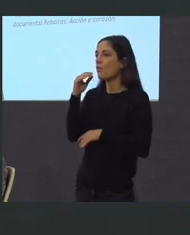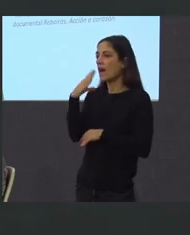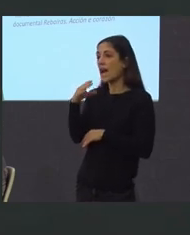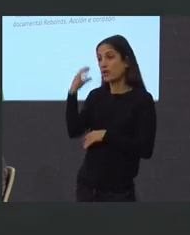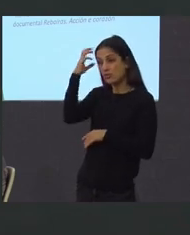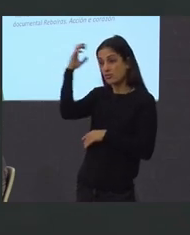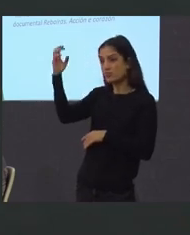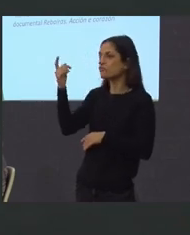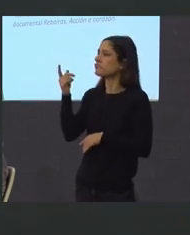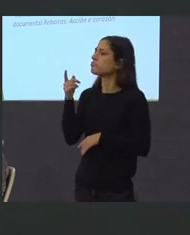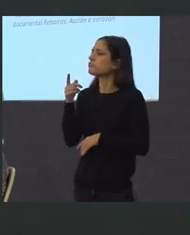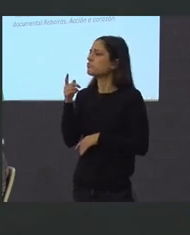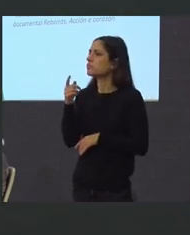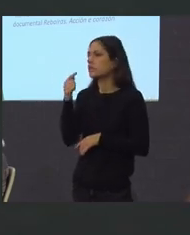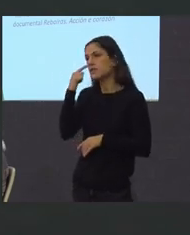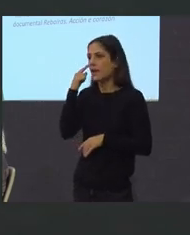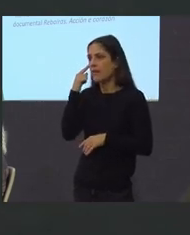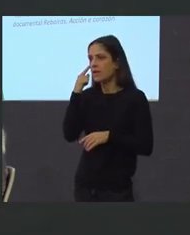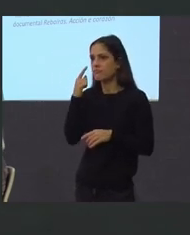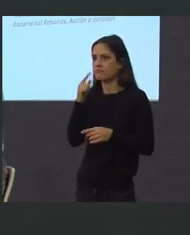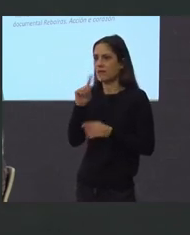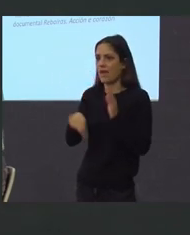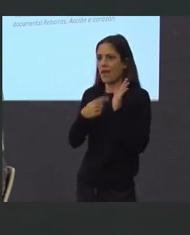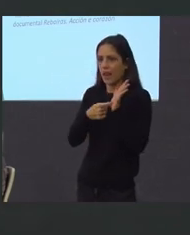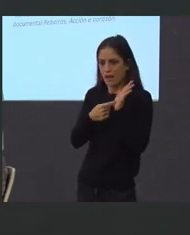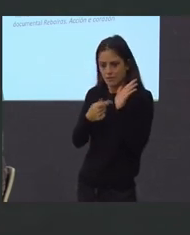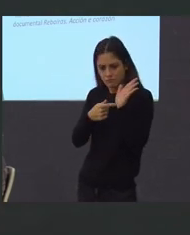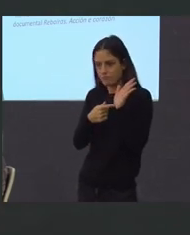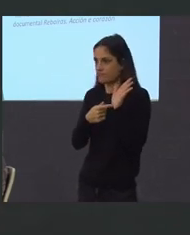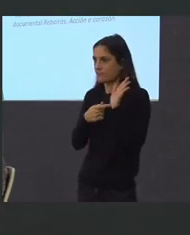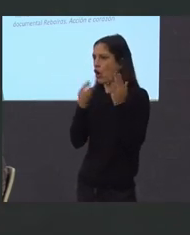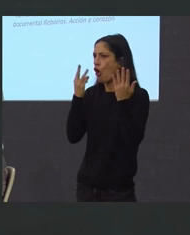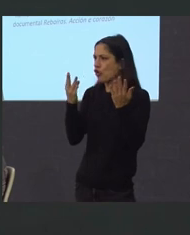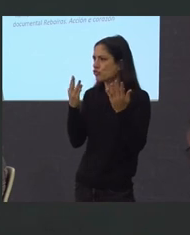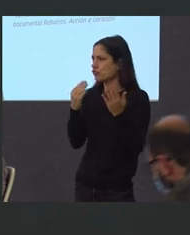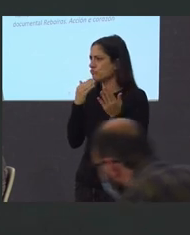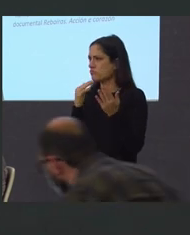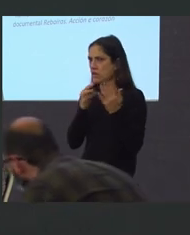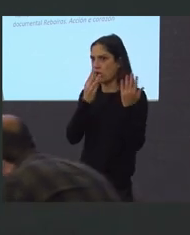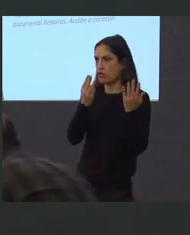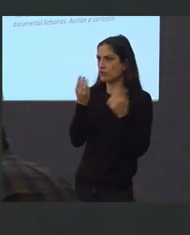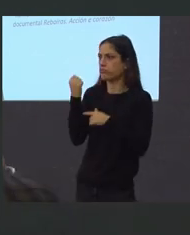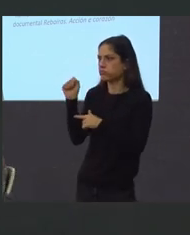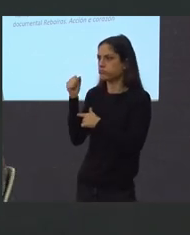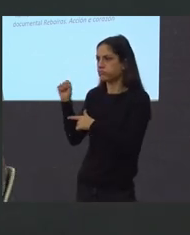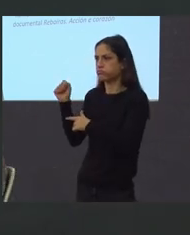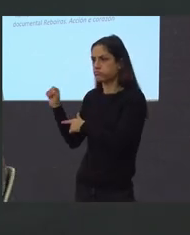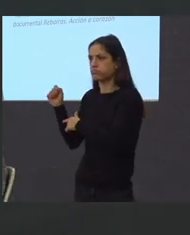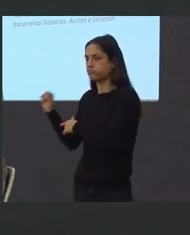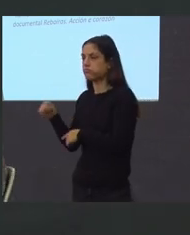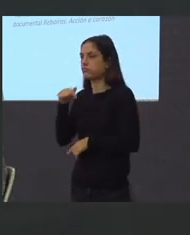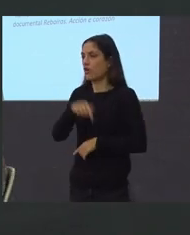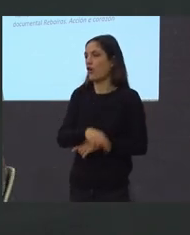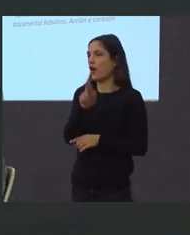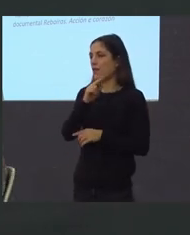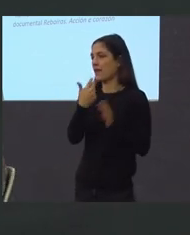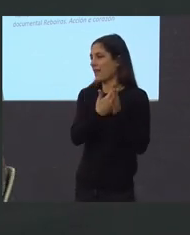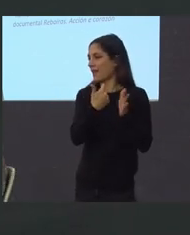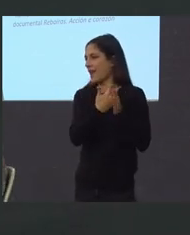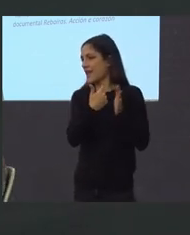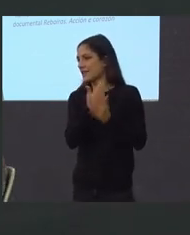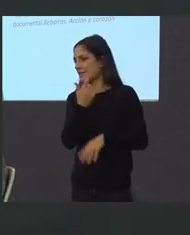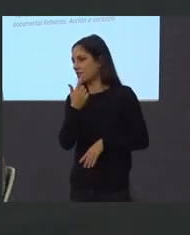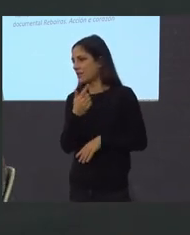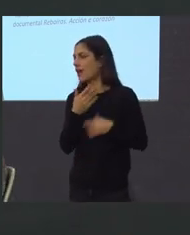Código Penal, non? Oito delitos aproximadamente, que son os que nos vai explicar hoxe